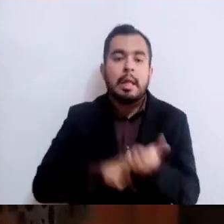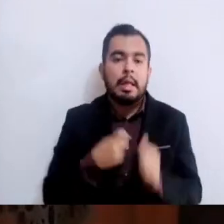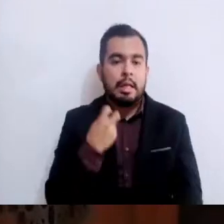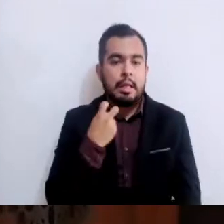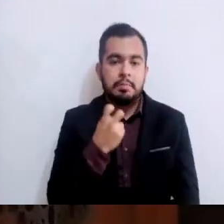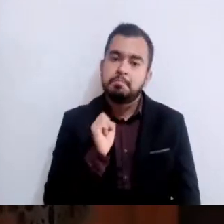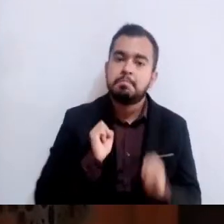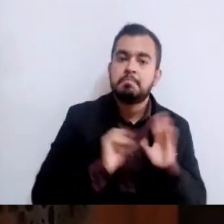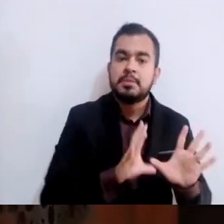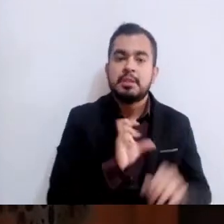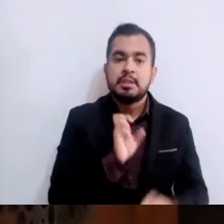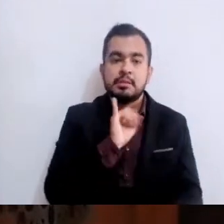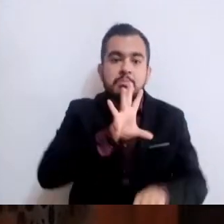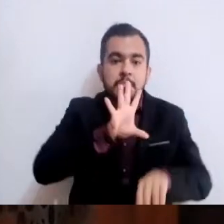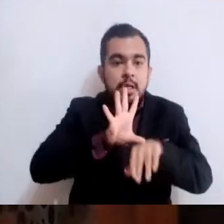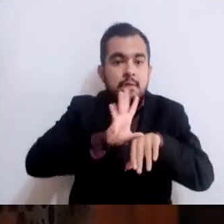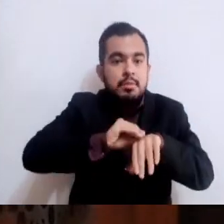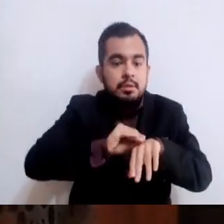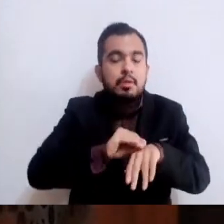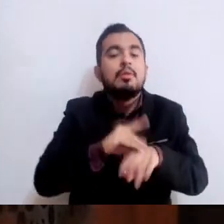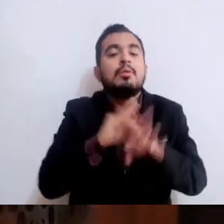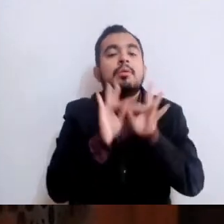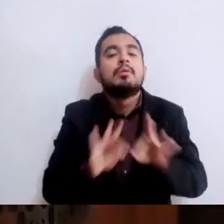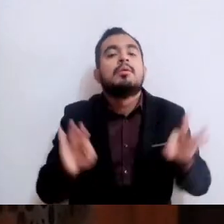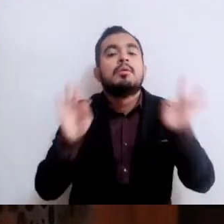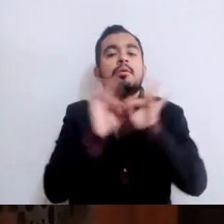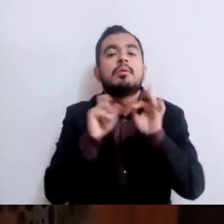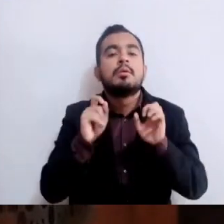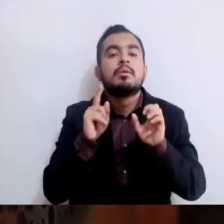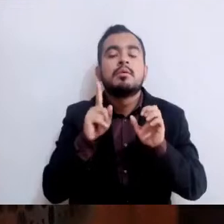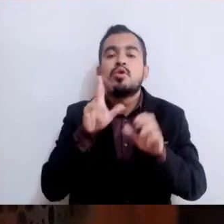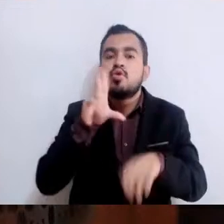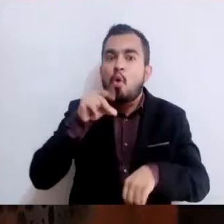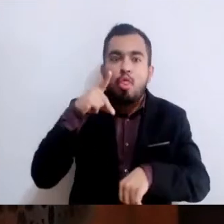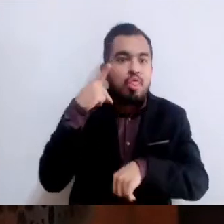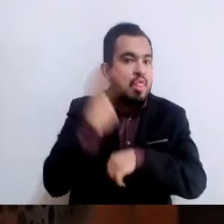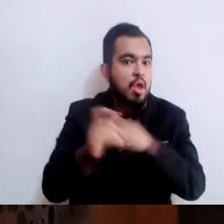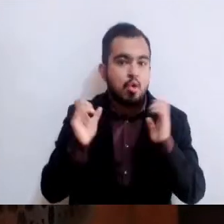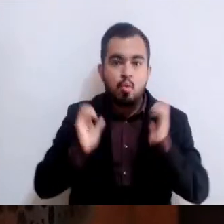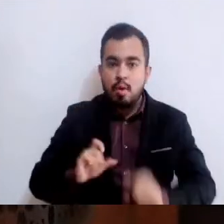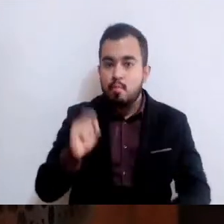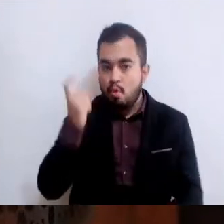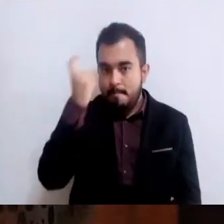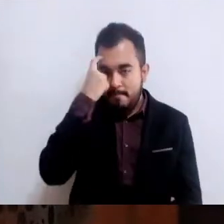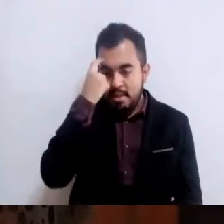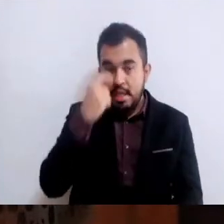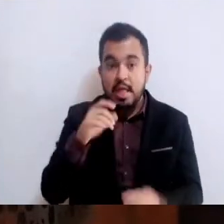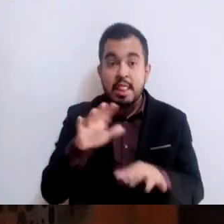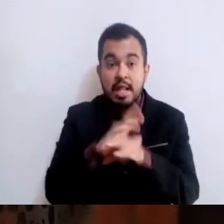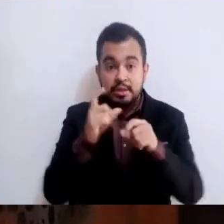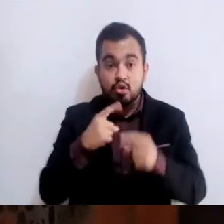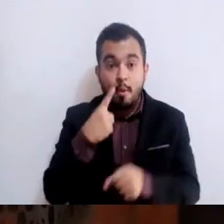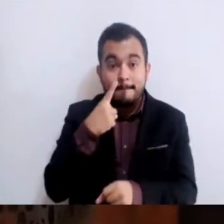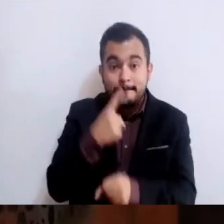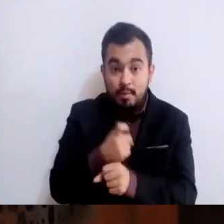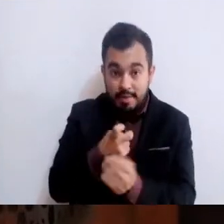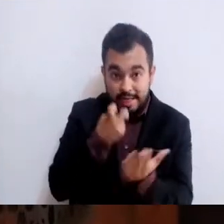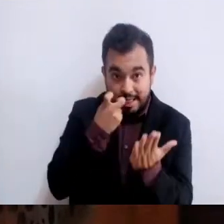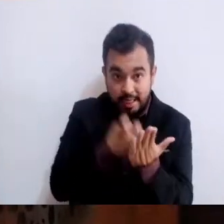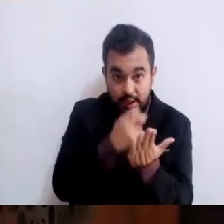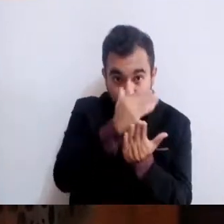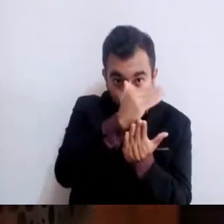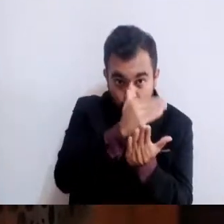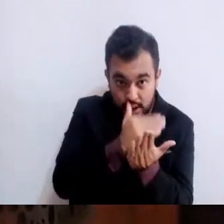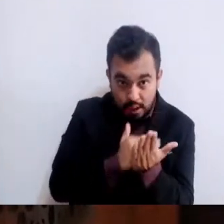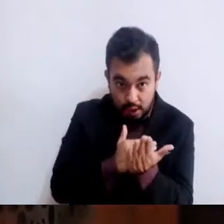no afecte en su integridad física o mental. Transitorios. Primero, publíquese el presente